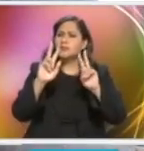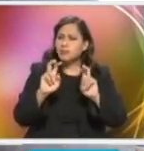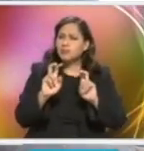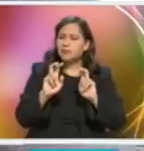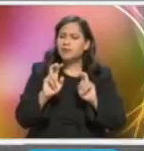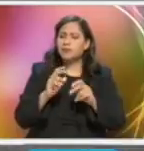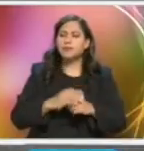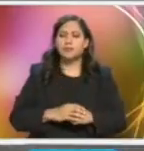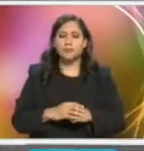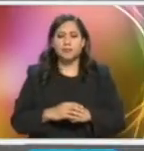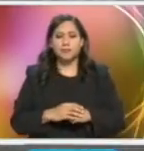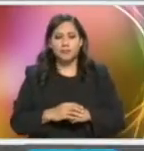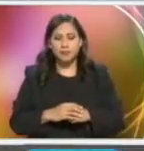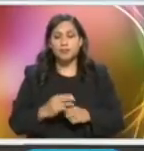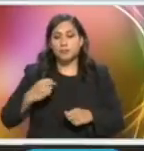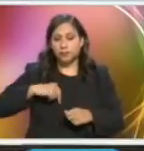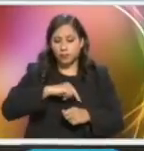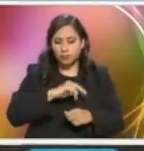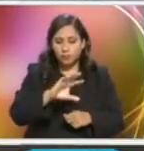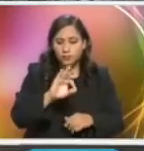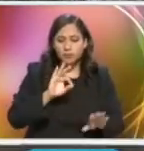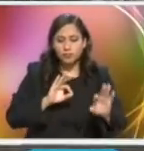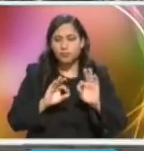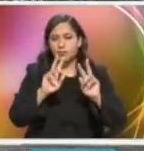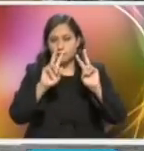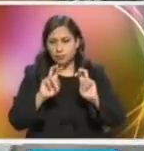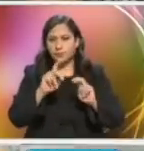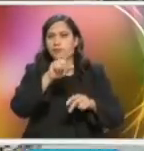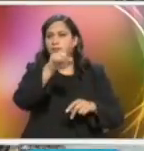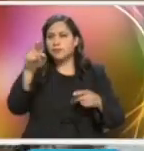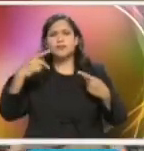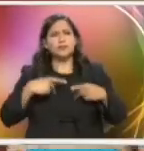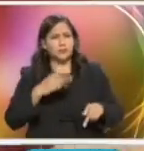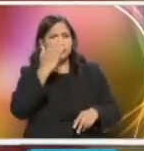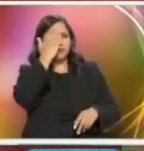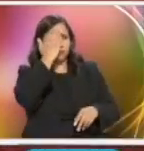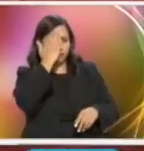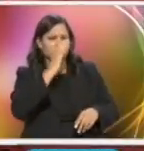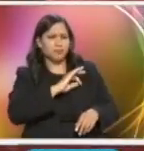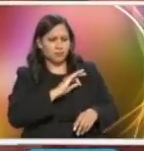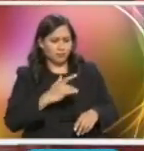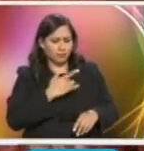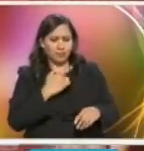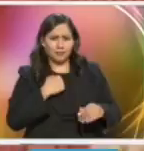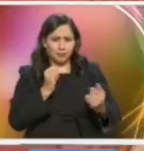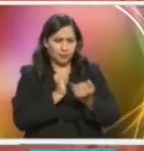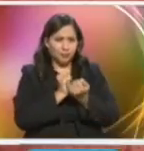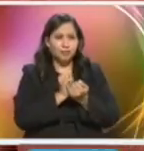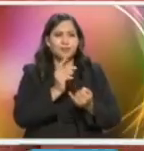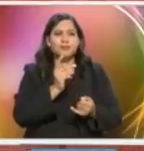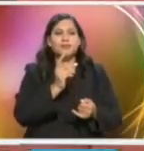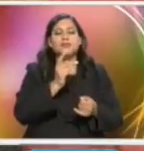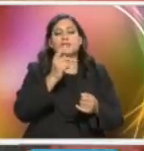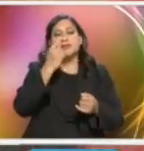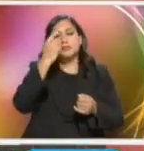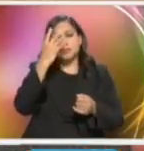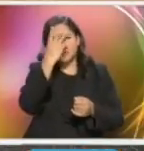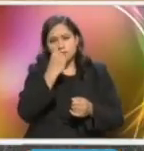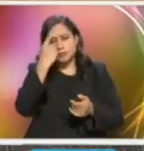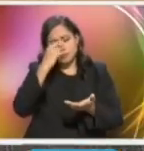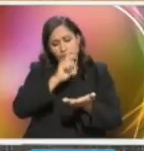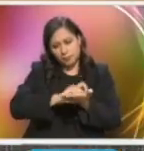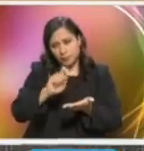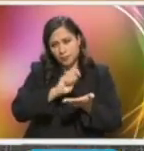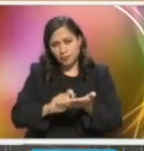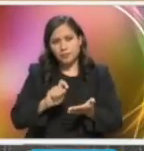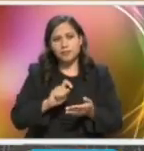se llama? Pues bueno, nosotros cogemos temas con los que todo el mundo se puede identificar y que son padres para inspirarse para escribir. Entonces, por futuro